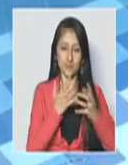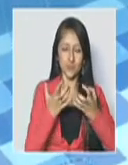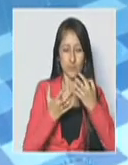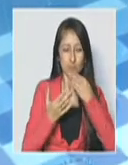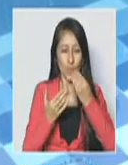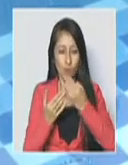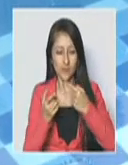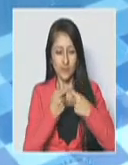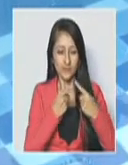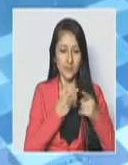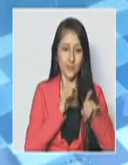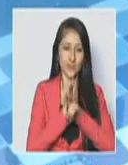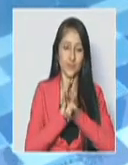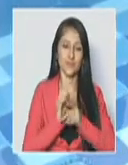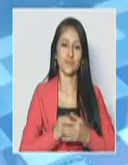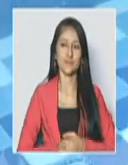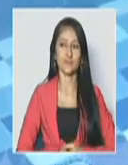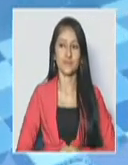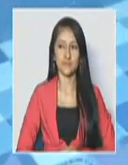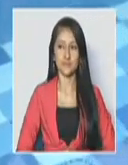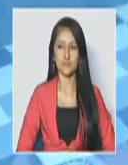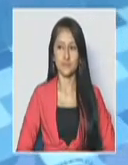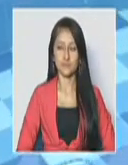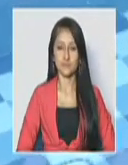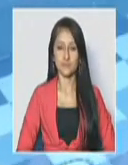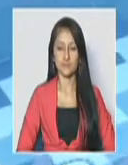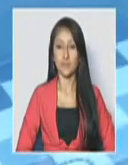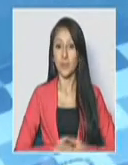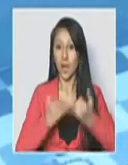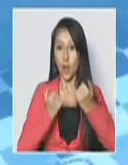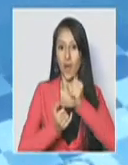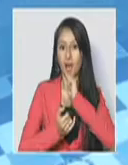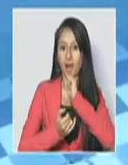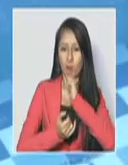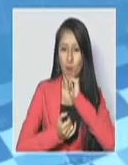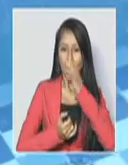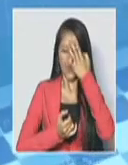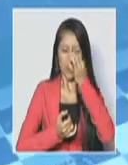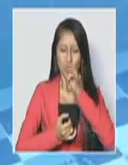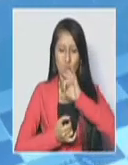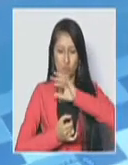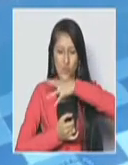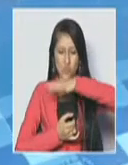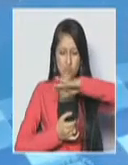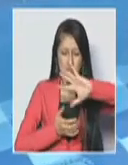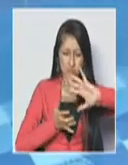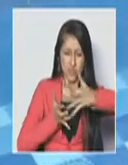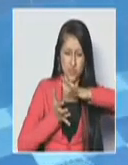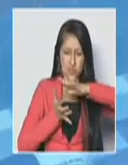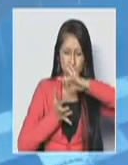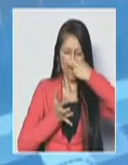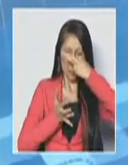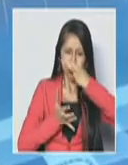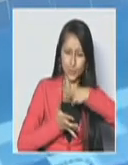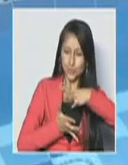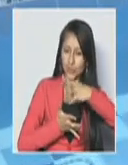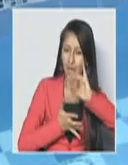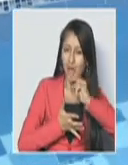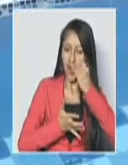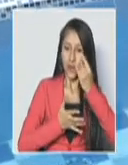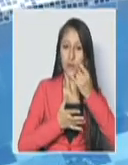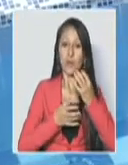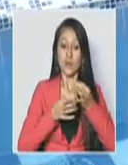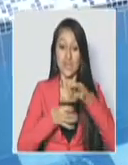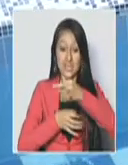resulta que si esta agua se va poniendo turbia las células van a tener cada vez más